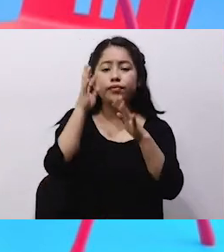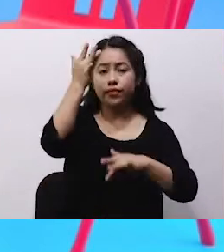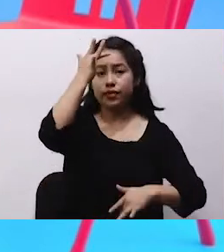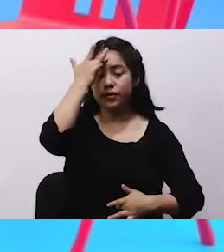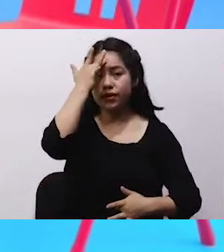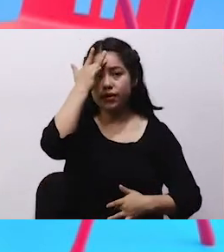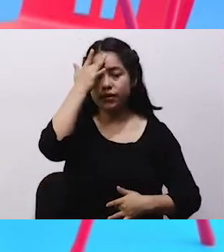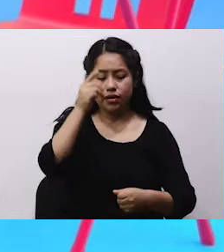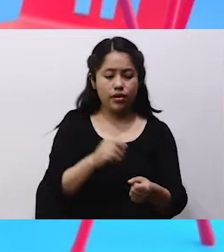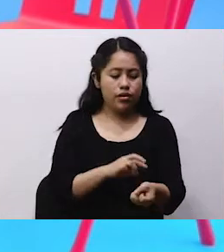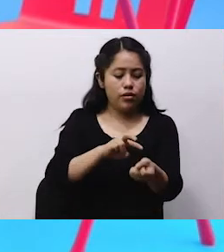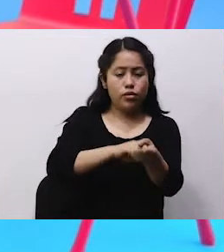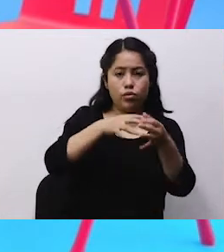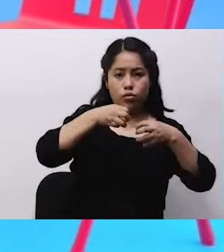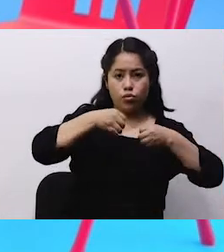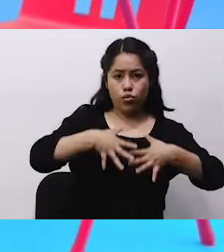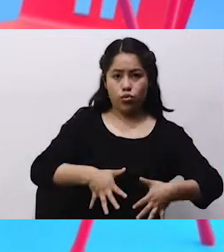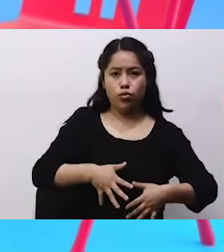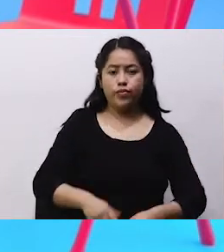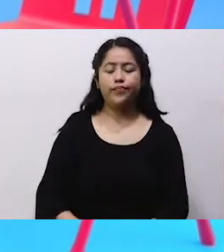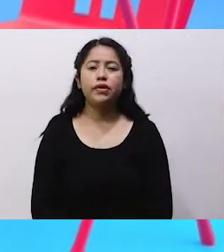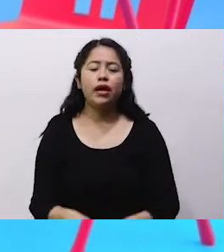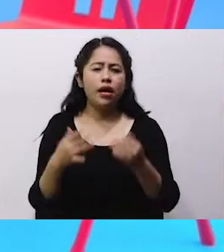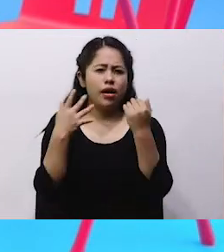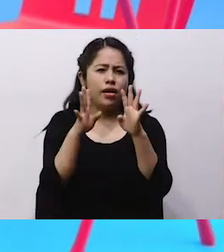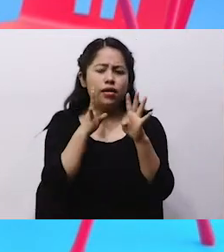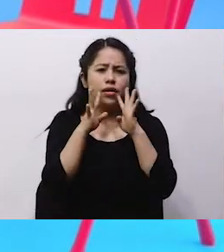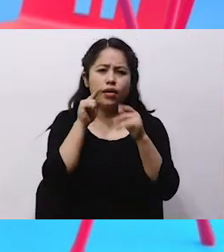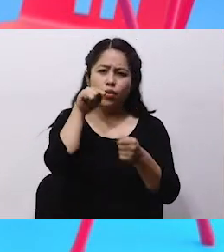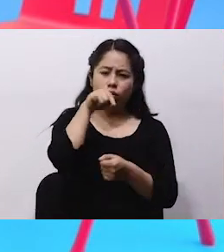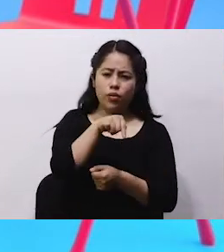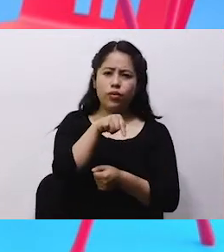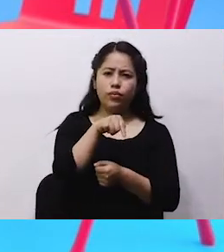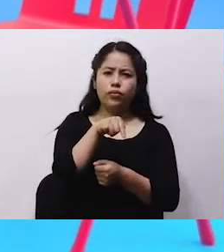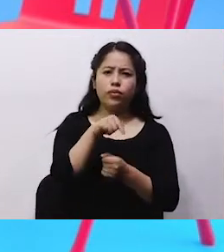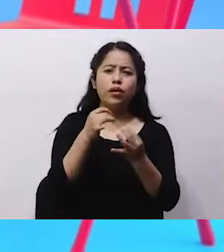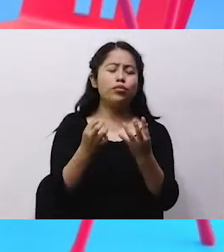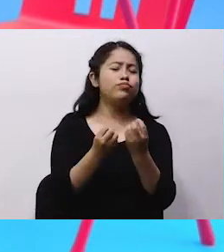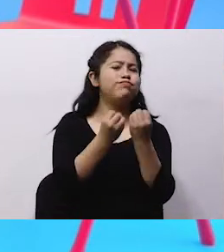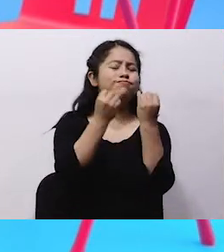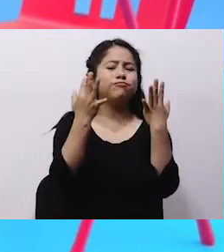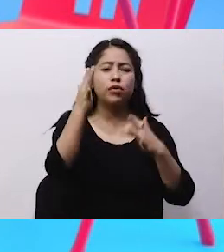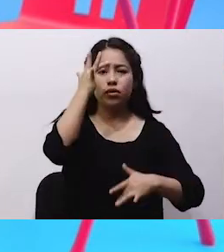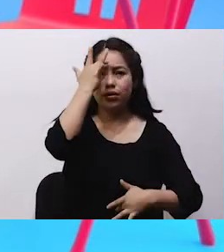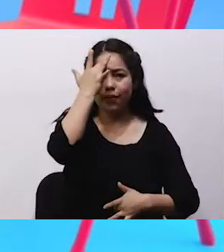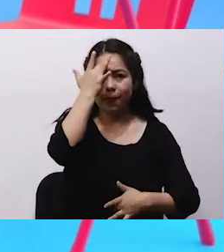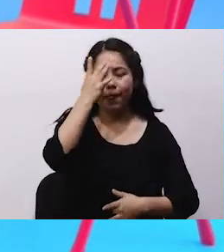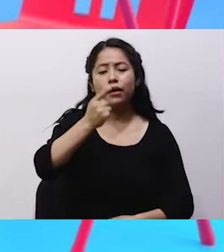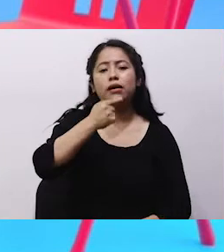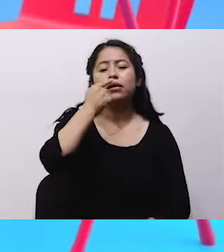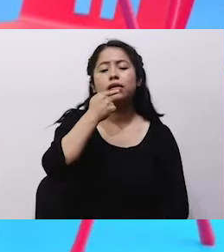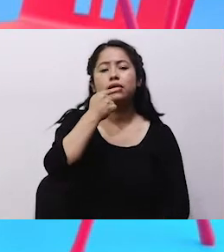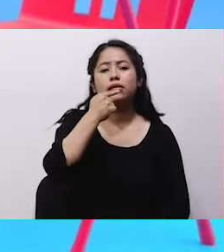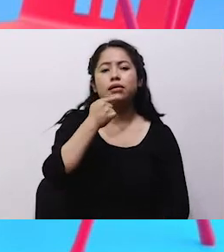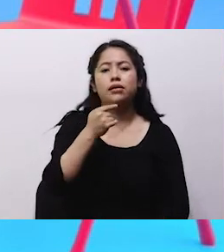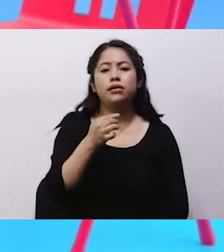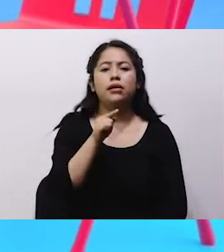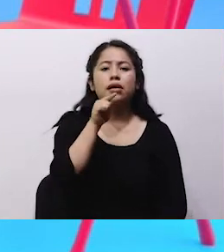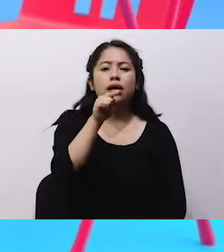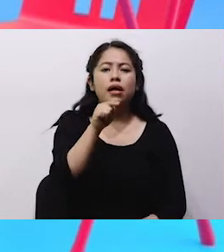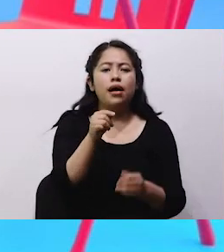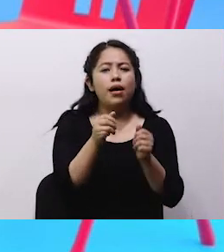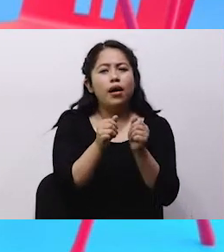las enfermedades del sistema nervioso central. Si hablamos de estas, existen muchas, pero